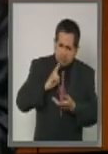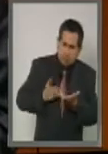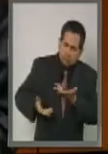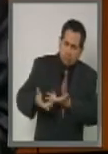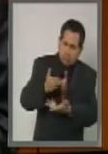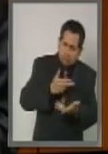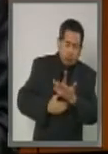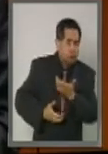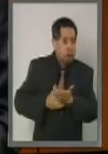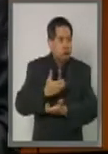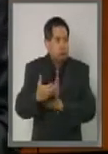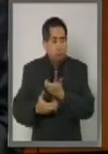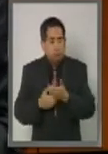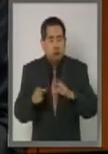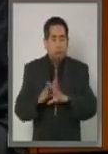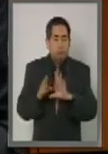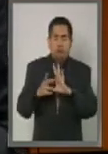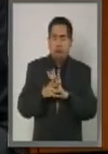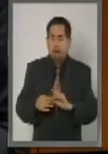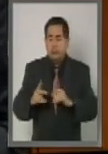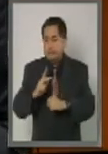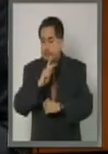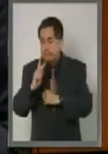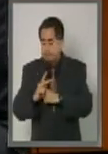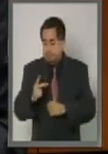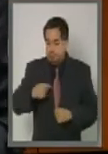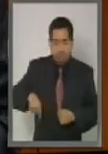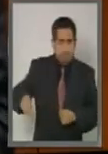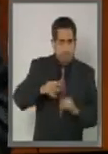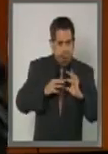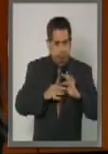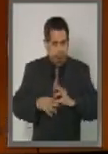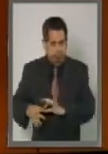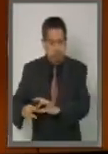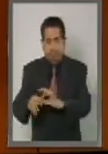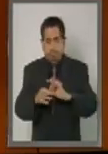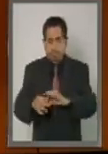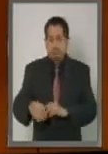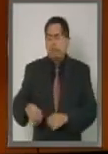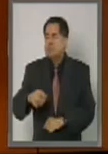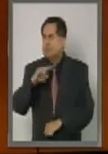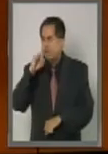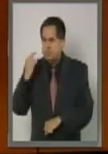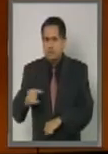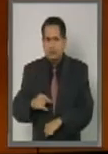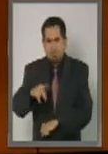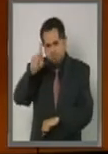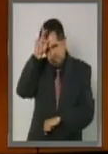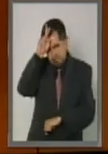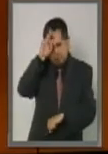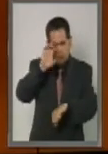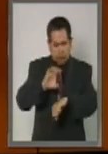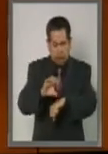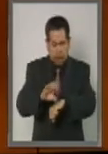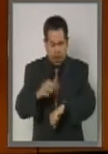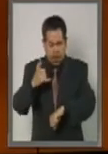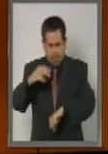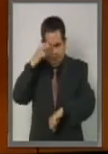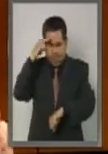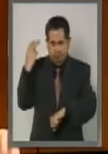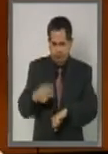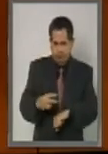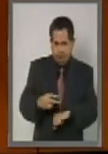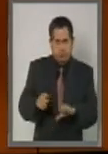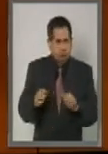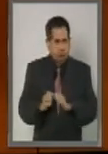comercio entre los países que integramos la alianza: Chile, Perú, Colombia y México, con